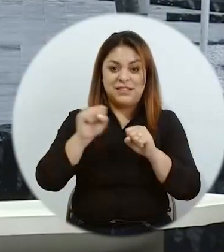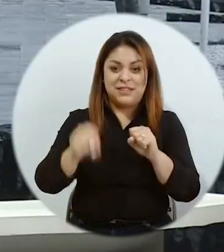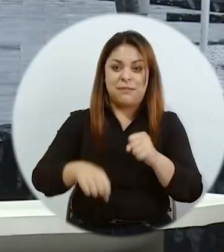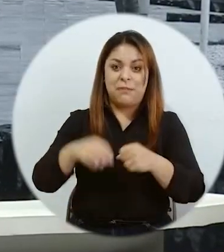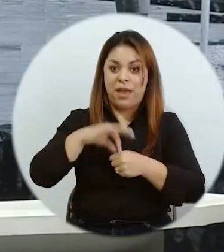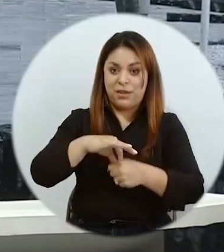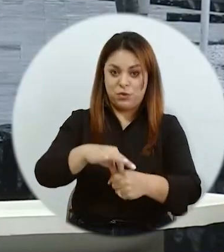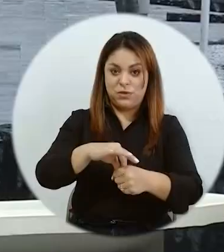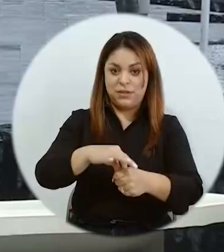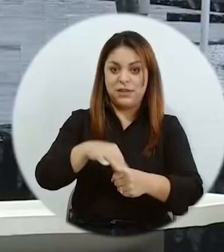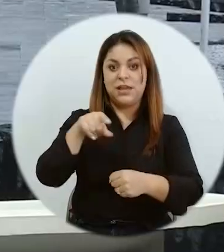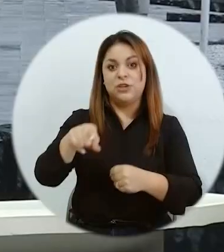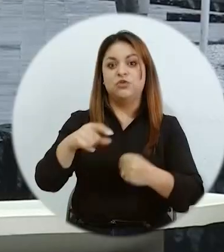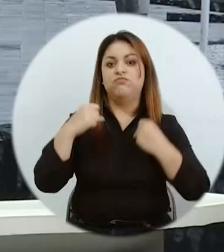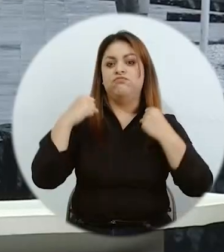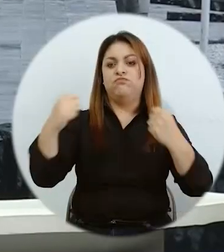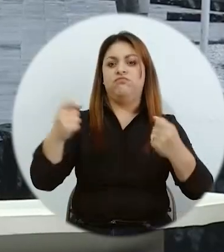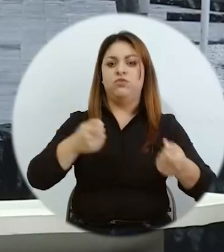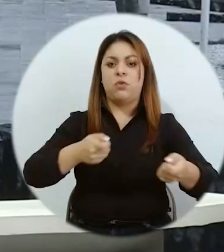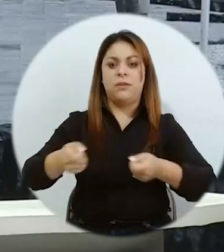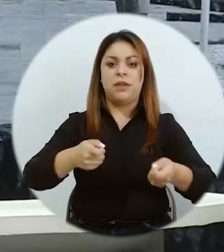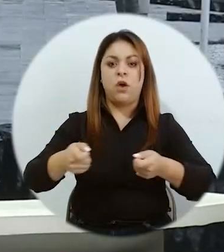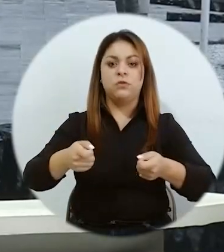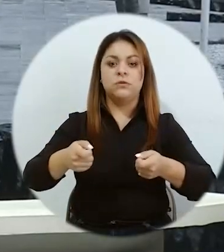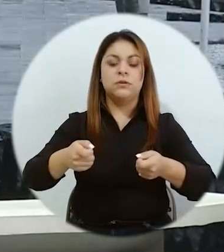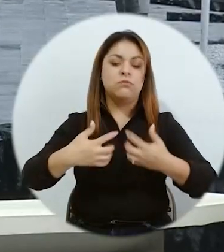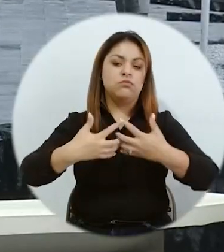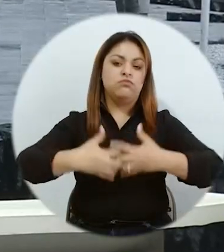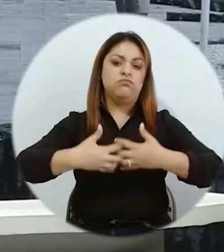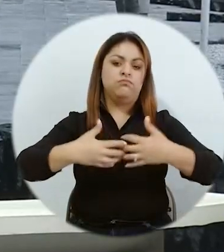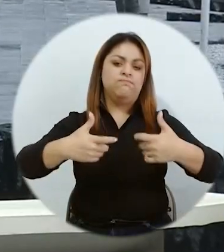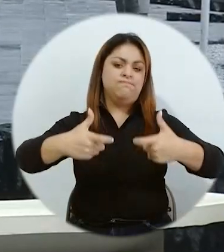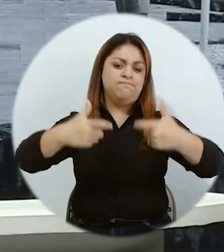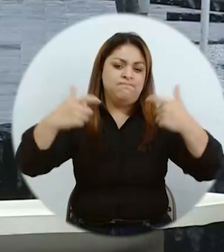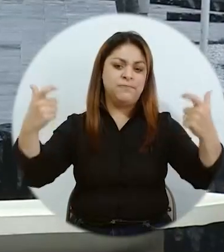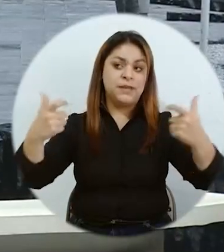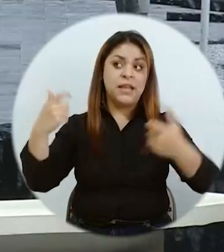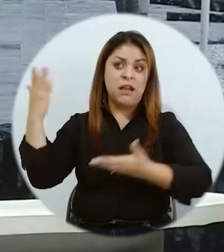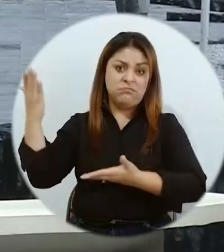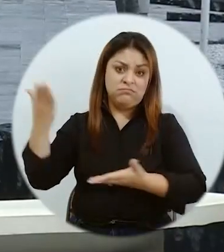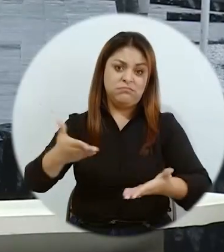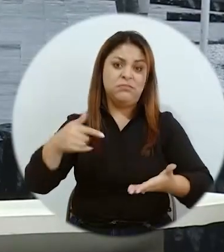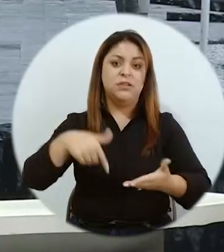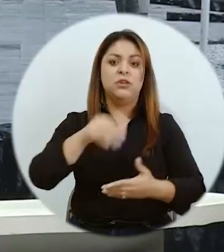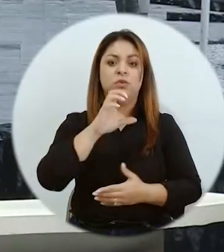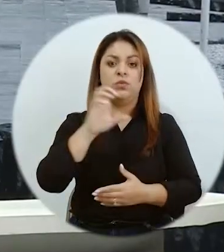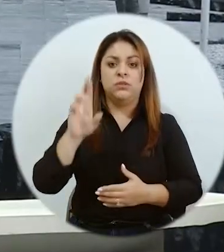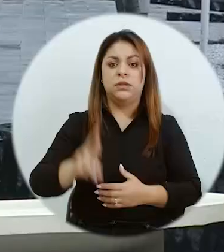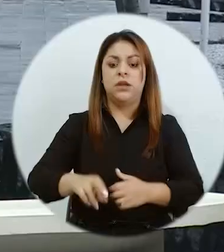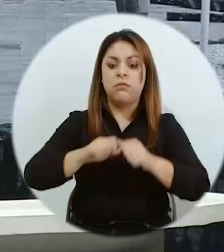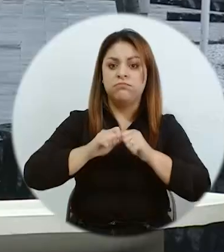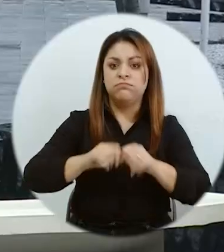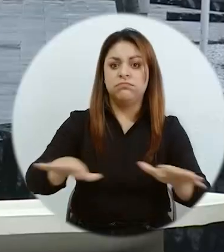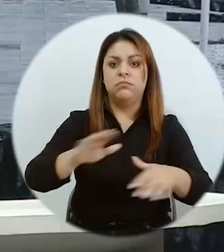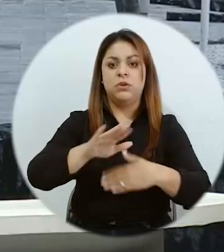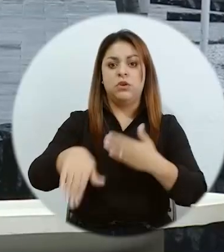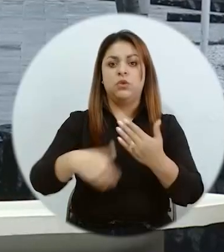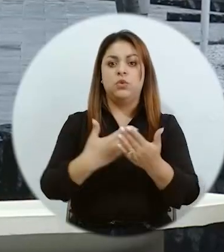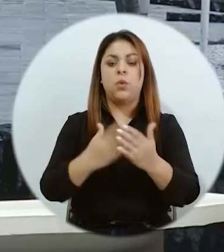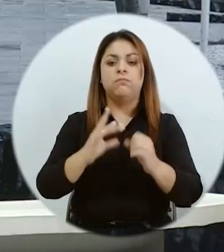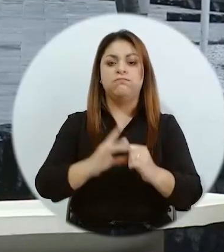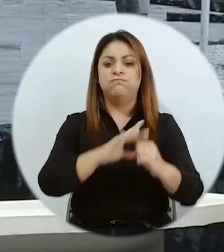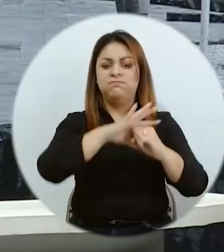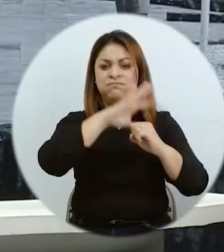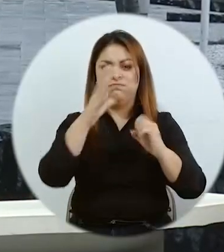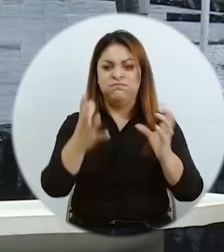más dominados por las grandes industrias. Y eso llegó aquí a Costa Rica también y se difundió por todas partes del mundo, de manera